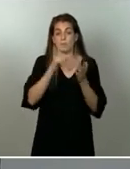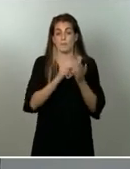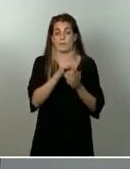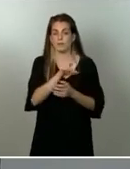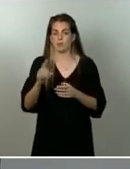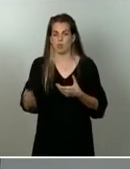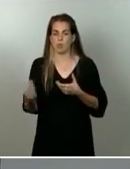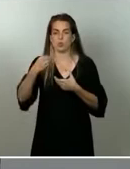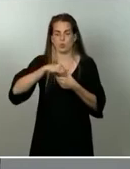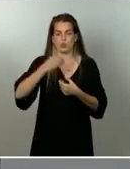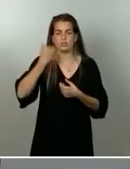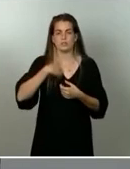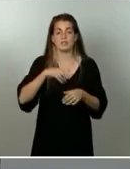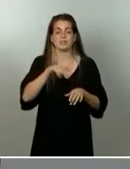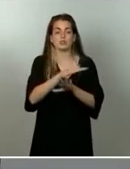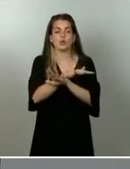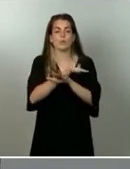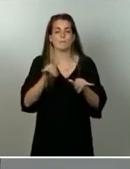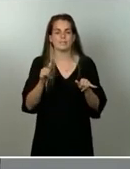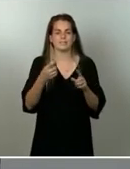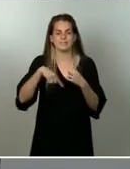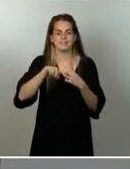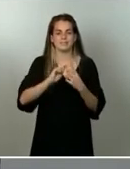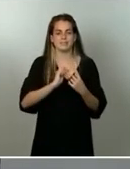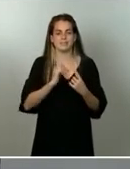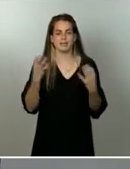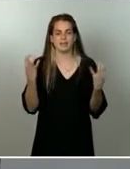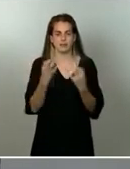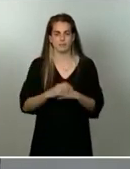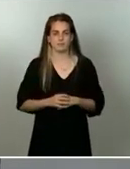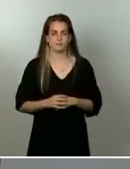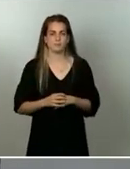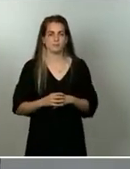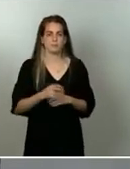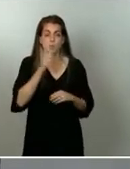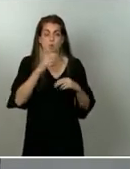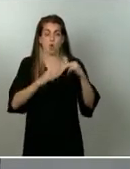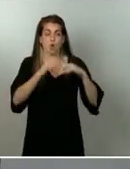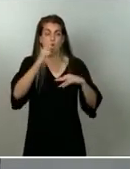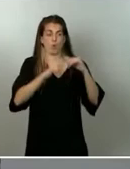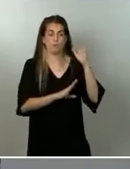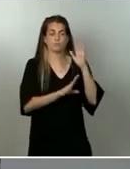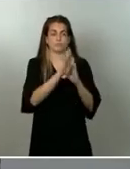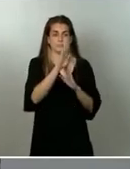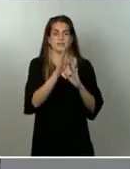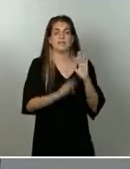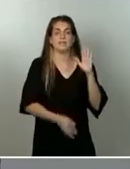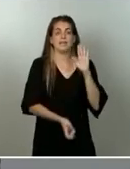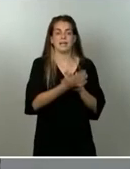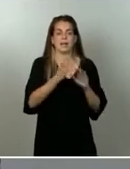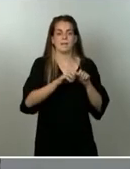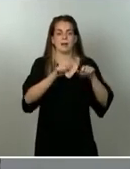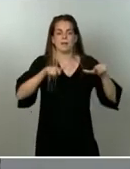compensar la obra que se desarrollaron en su día para la actualización del hospital marqués de valdecilla